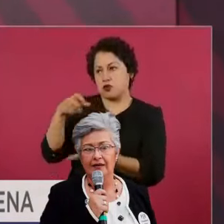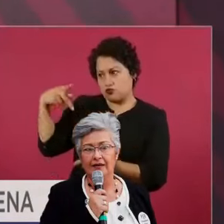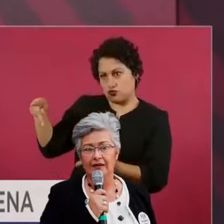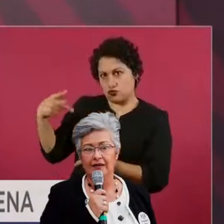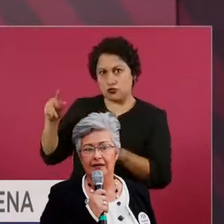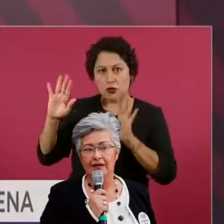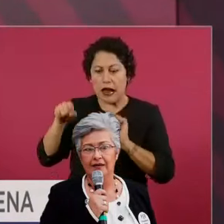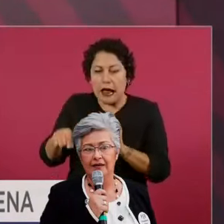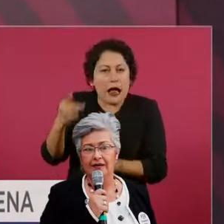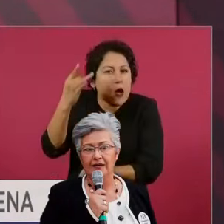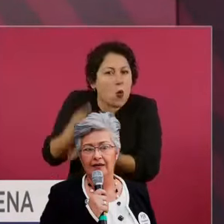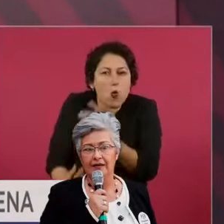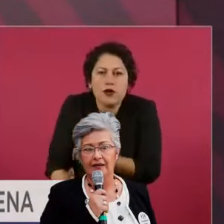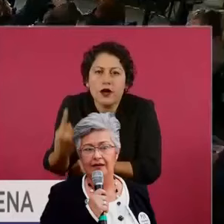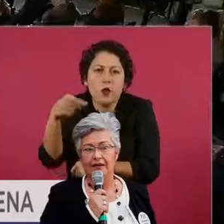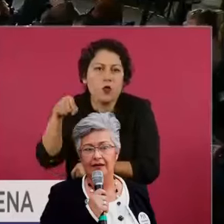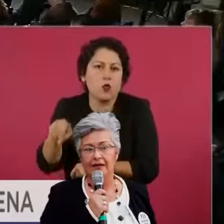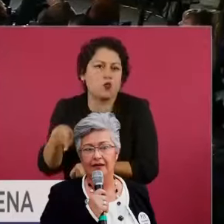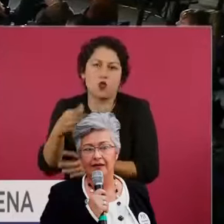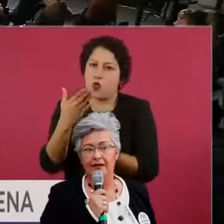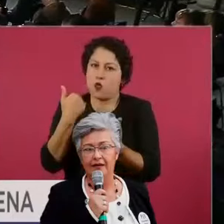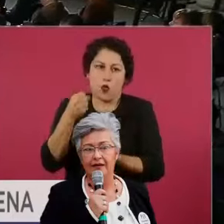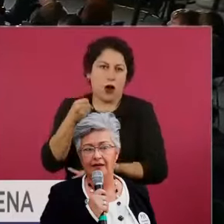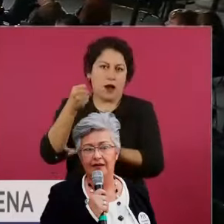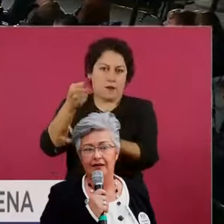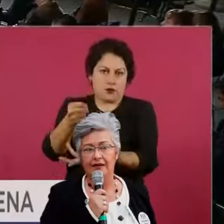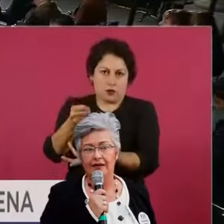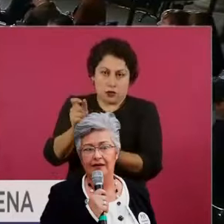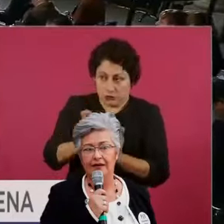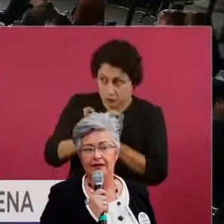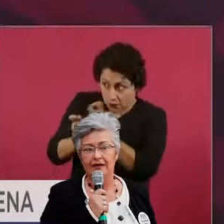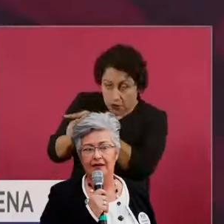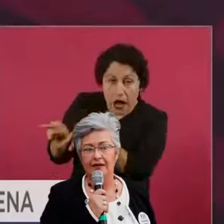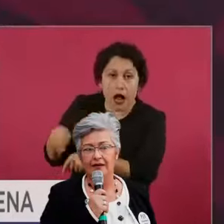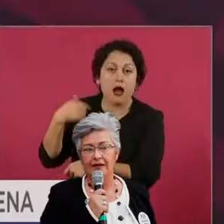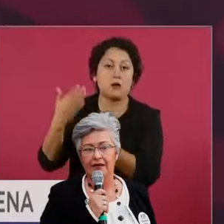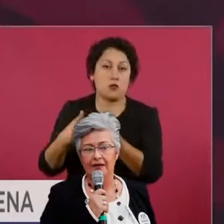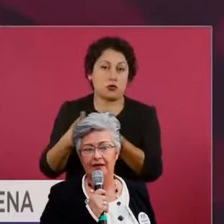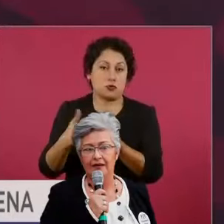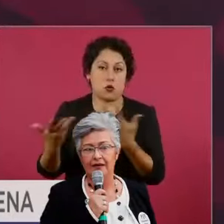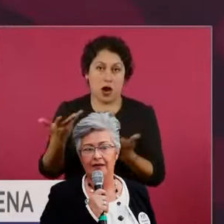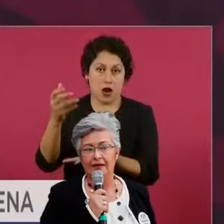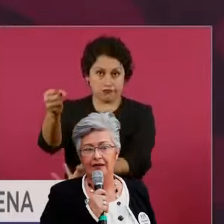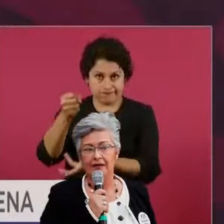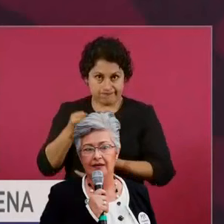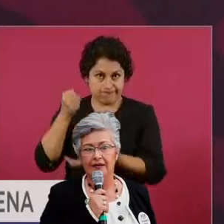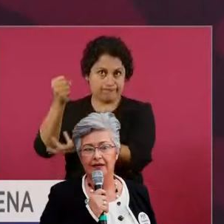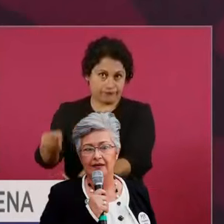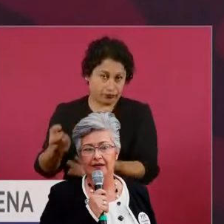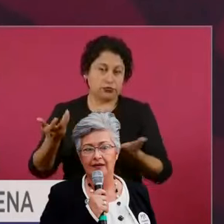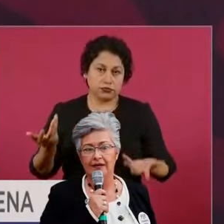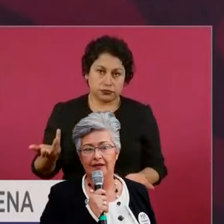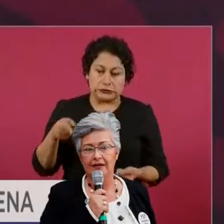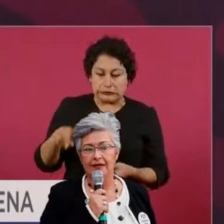falta de conocimiento y con unos comentarios que lo ponen en ridículo, no solo en México,